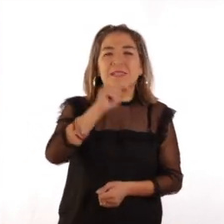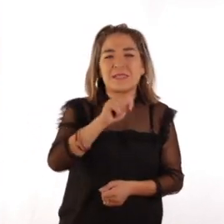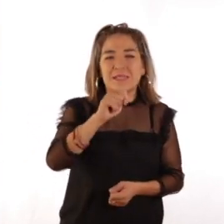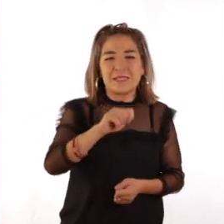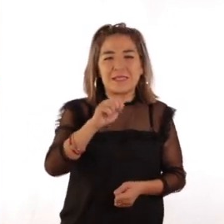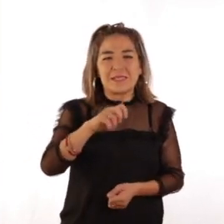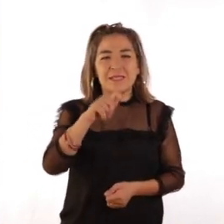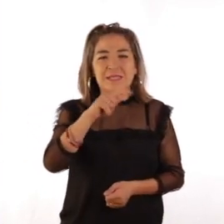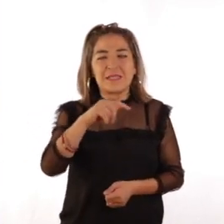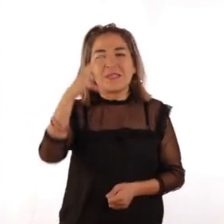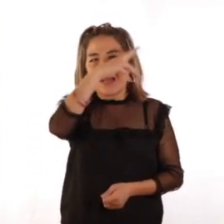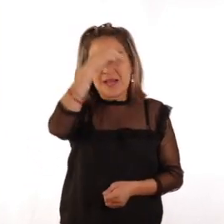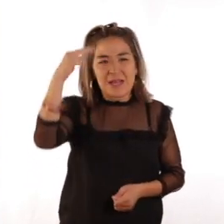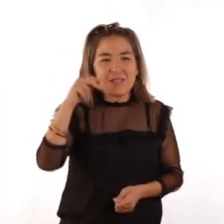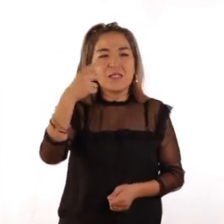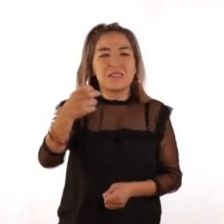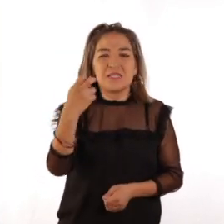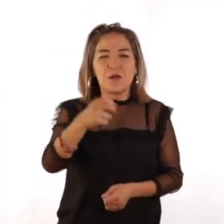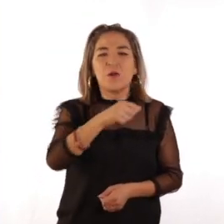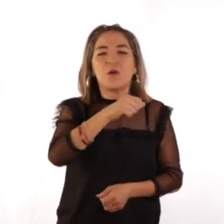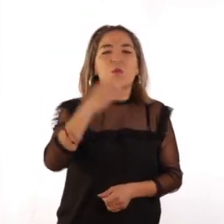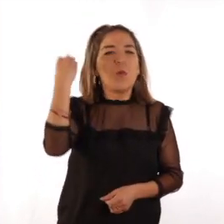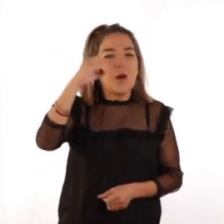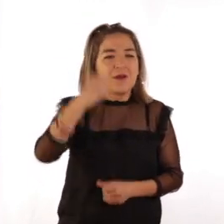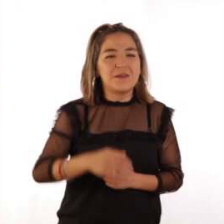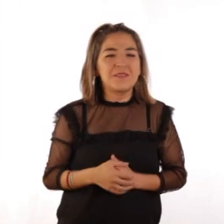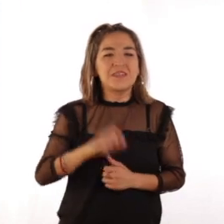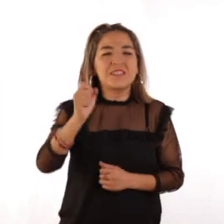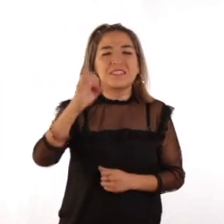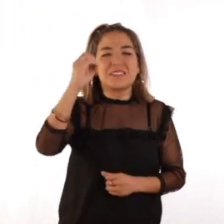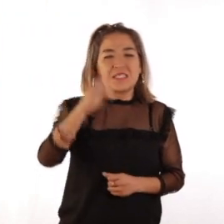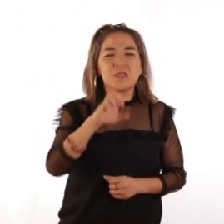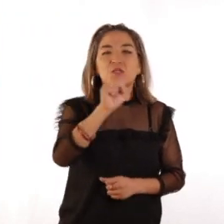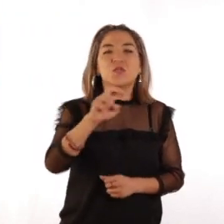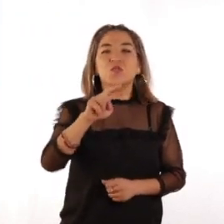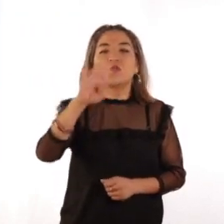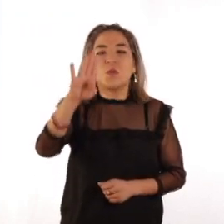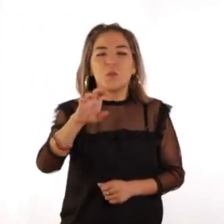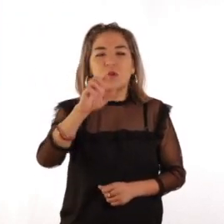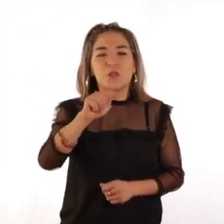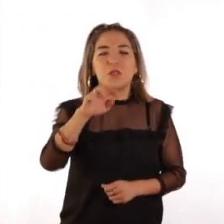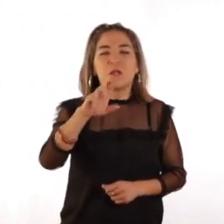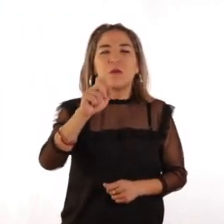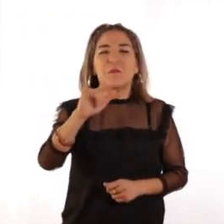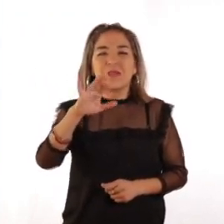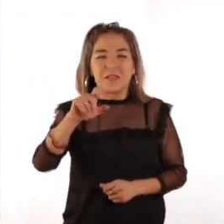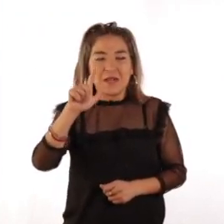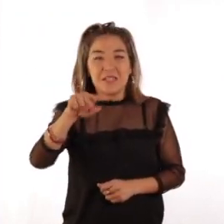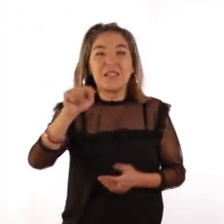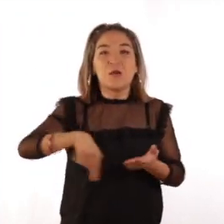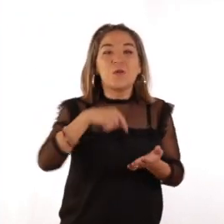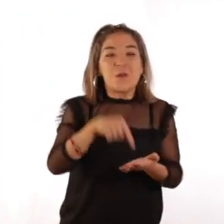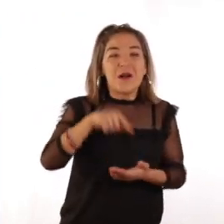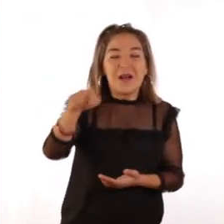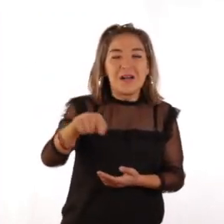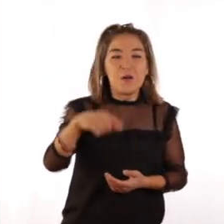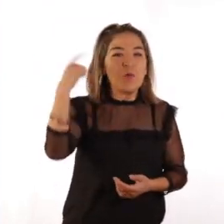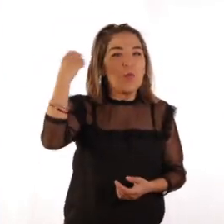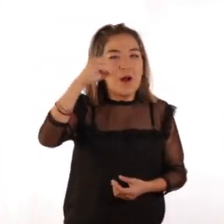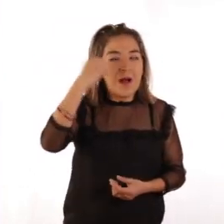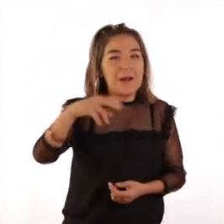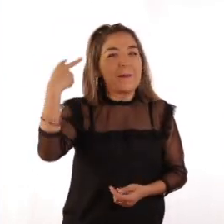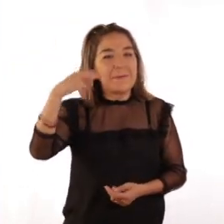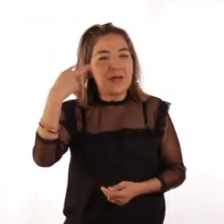Guanajuato, Tepic o Oaxaca de Juárez, y cuya clasificación es C. Subtropical. Istmo localizado